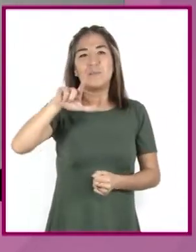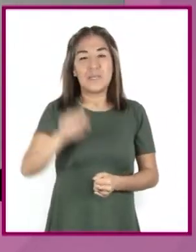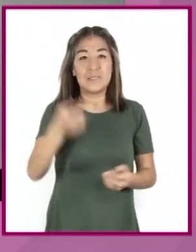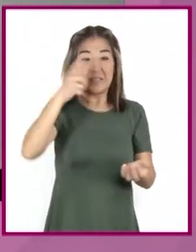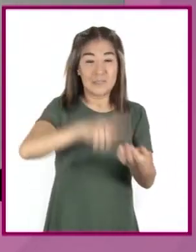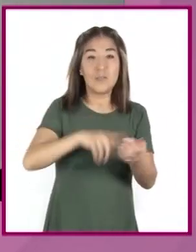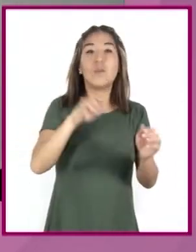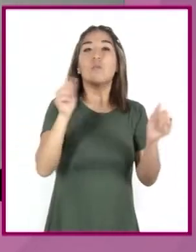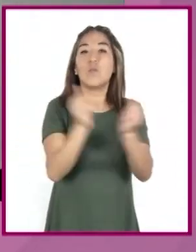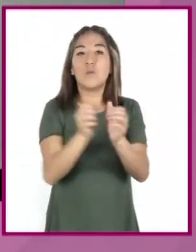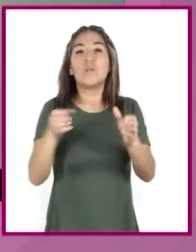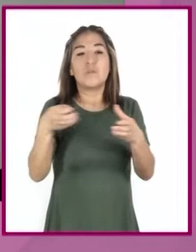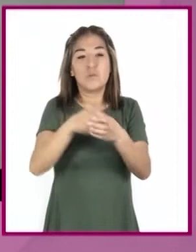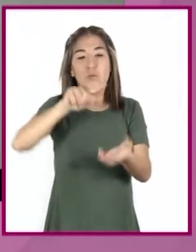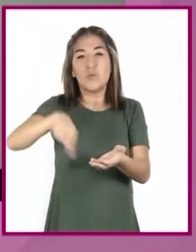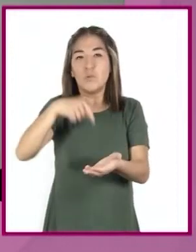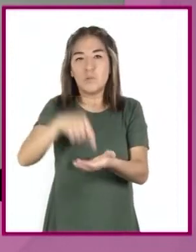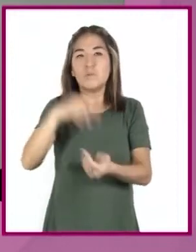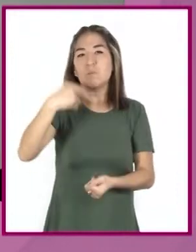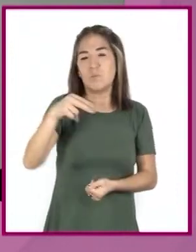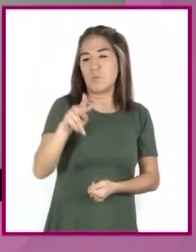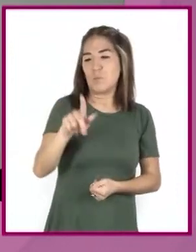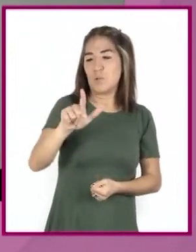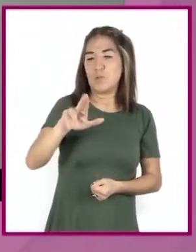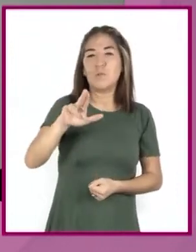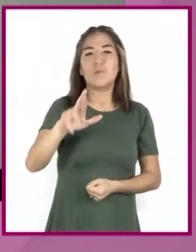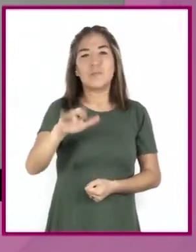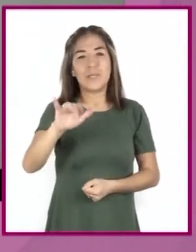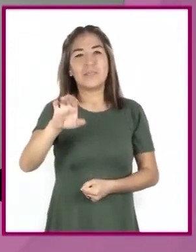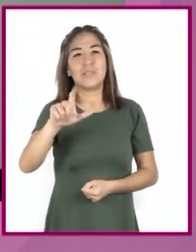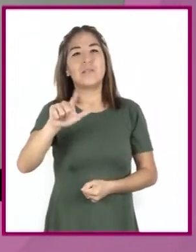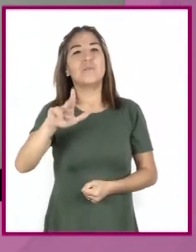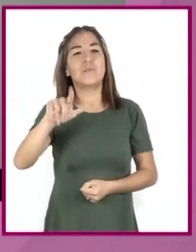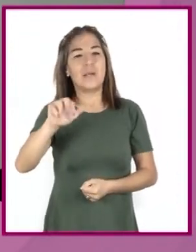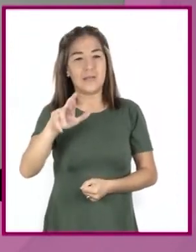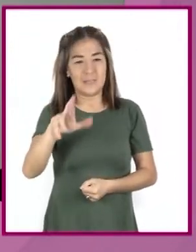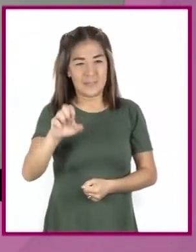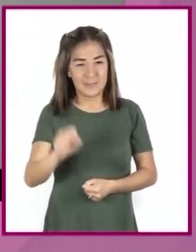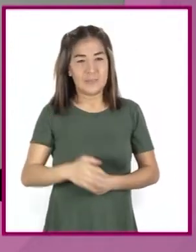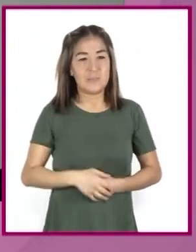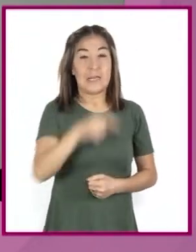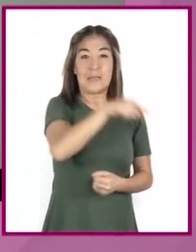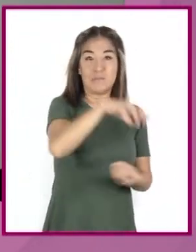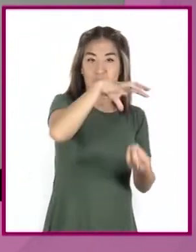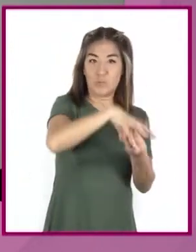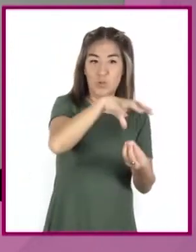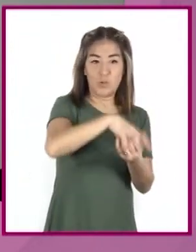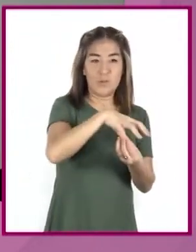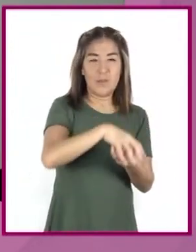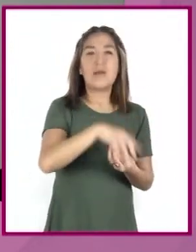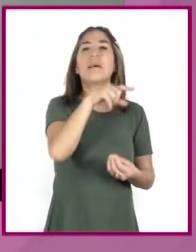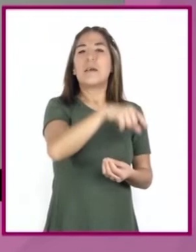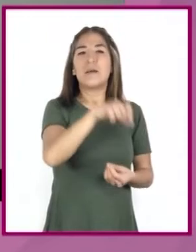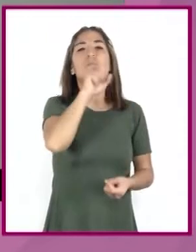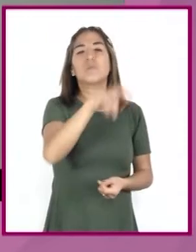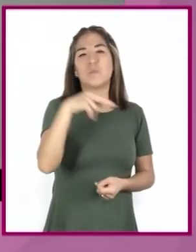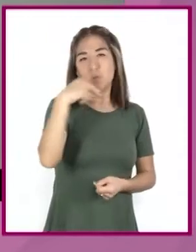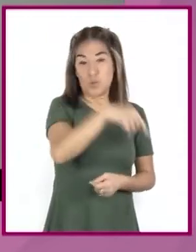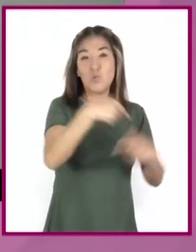organismos reciben el nombre de pluricelulares. Este es un champiñón y pertenece al reino